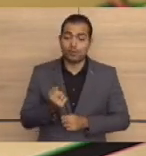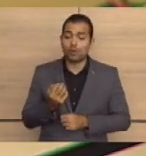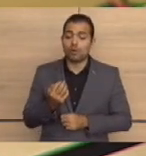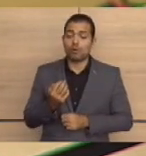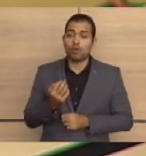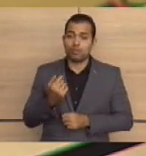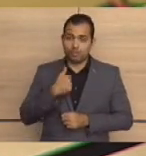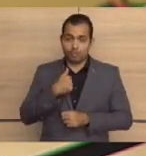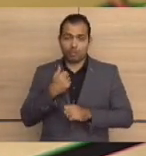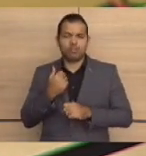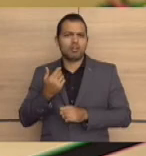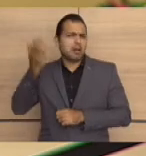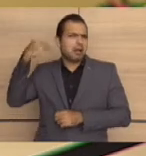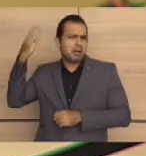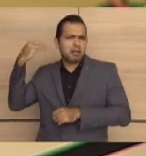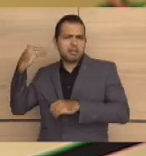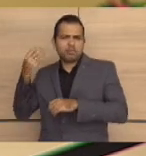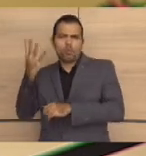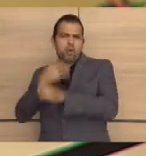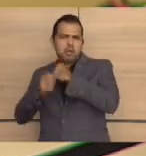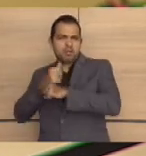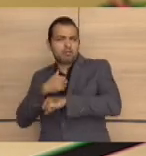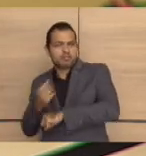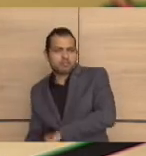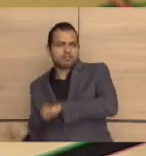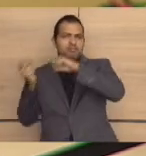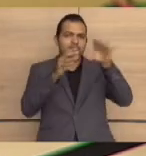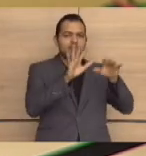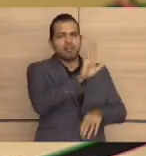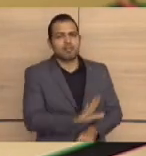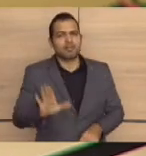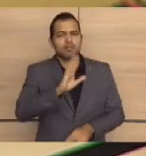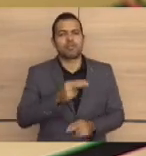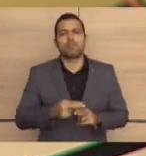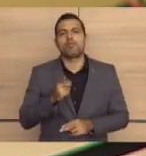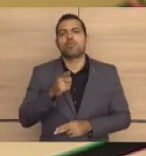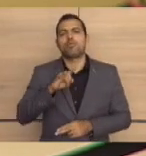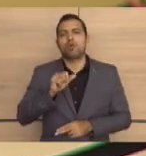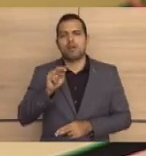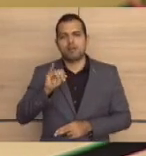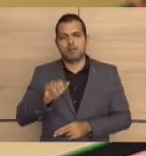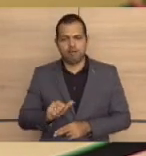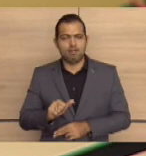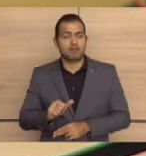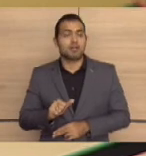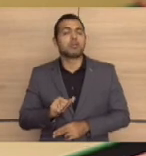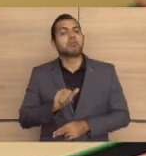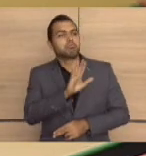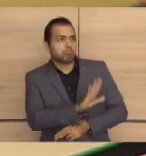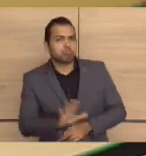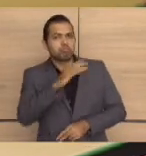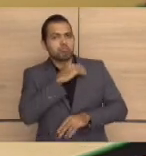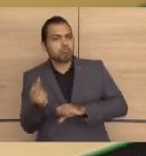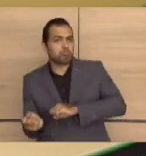un departamento maravilloso que es el Guainía. Acá un saludo cordial a todos los profes que están acá también representando al